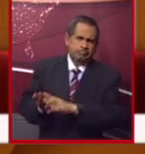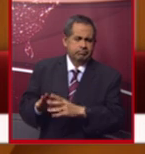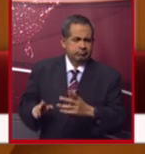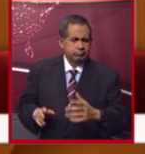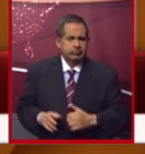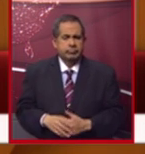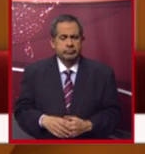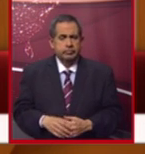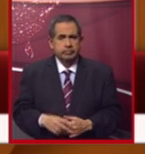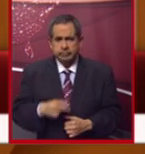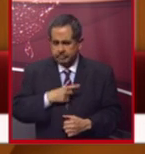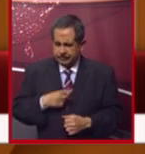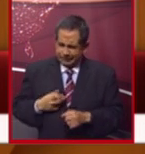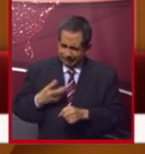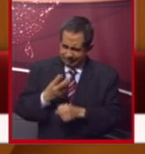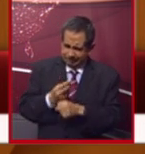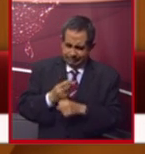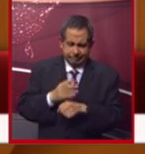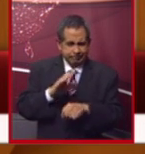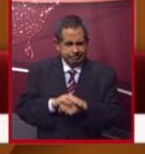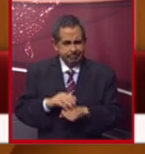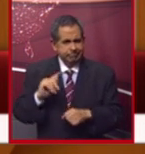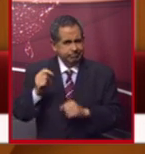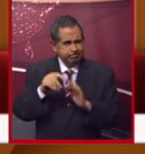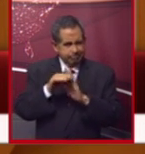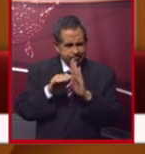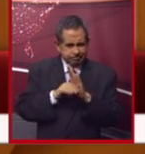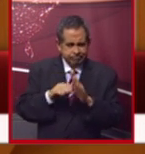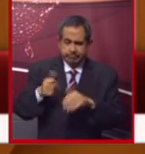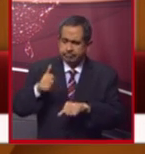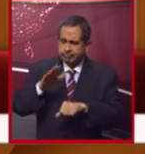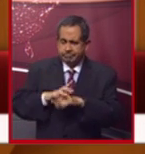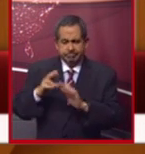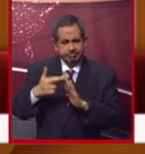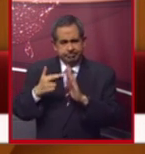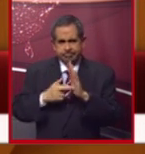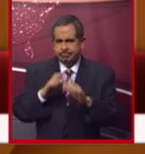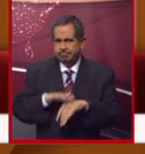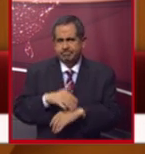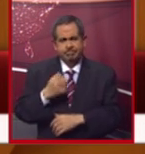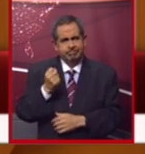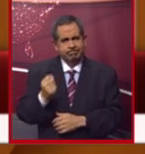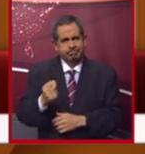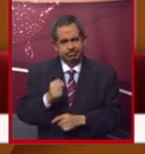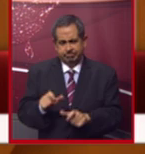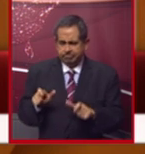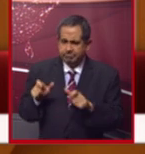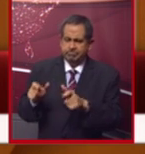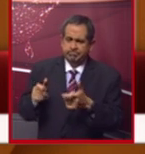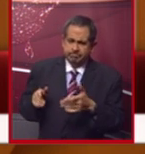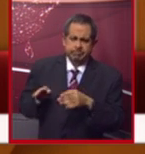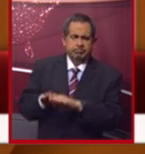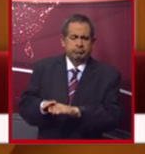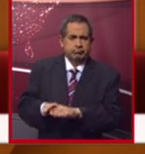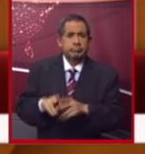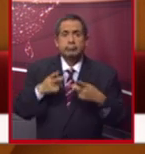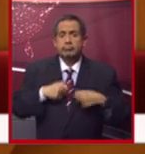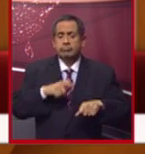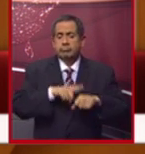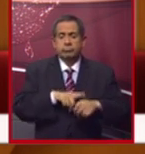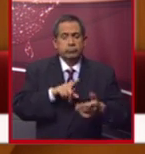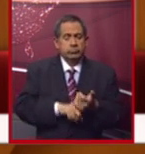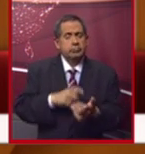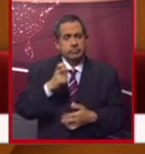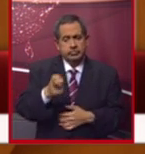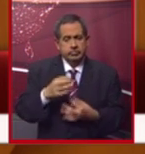Se deben reforzar las medidas técnicas, físicas y administrativas, indudablemente, en el resguardo de la información, y ese es